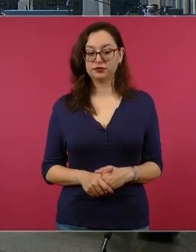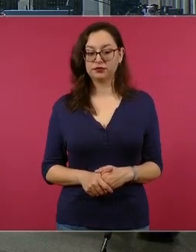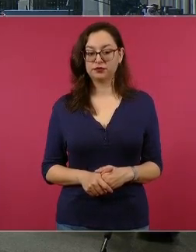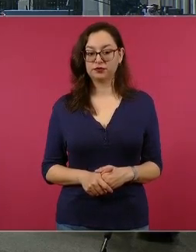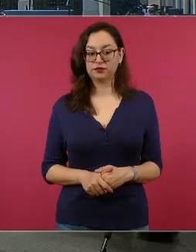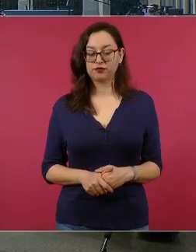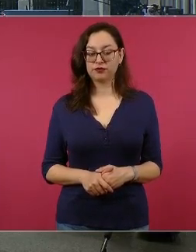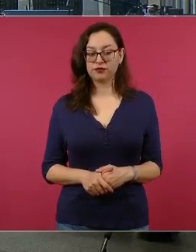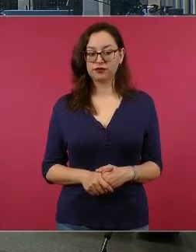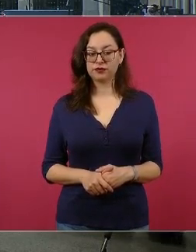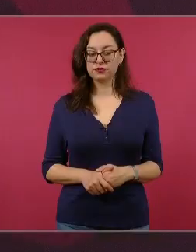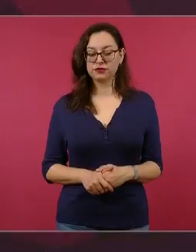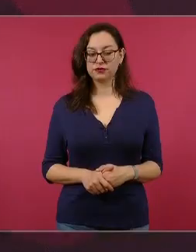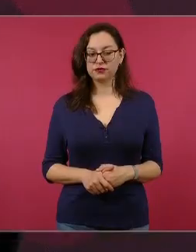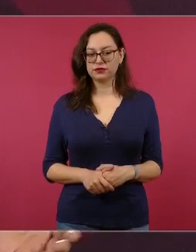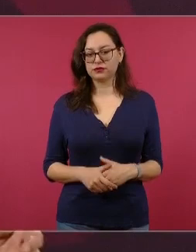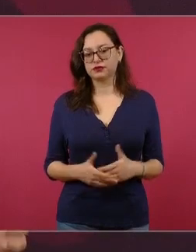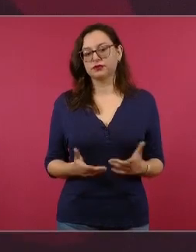Será abierta, pues